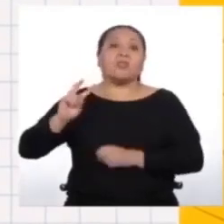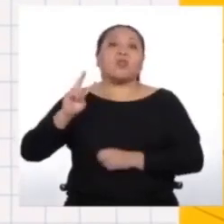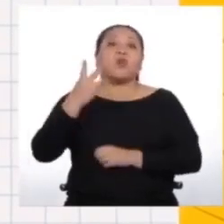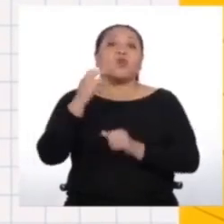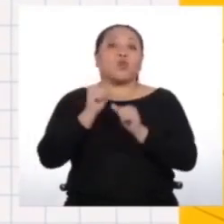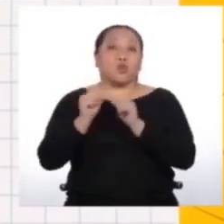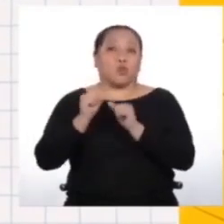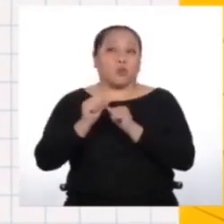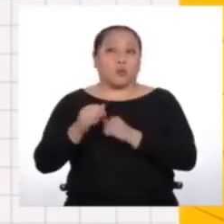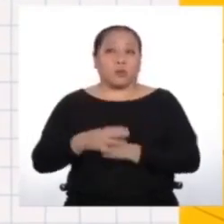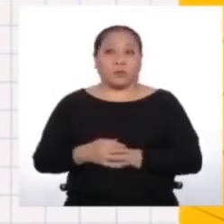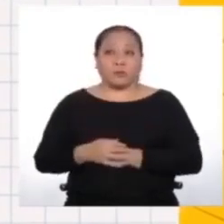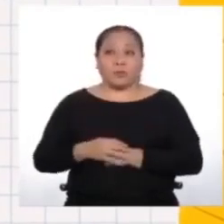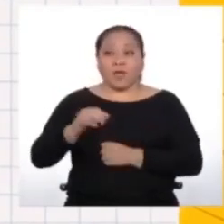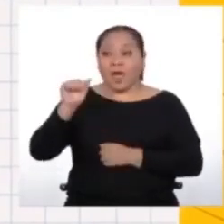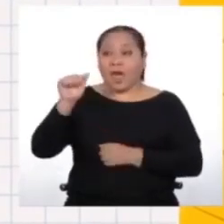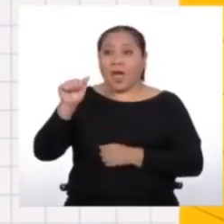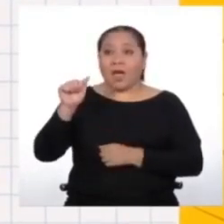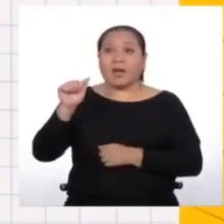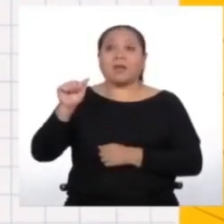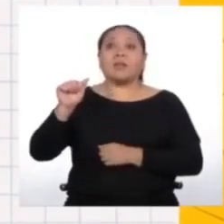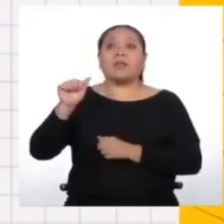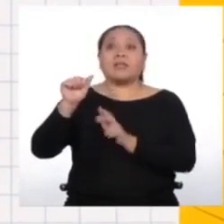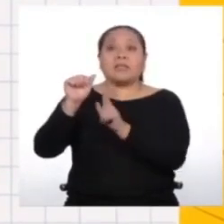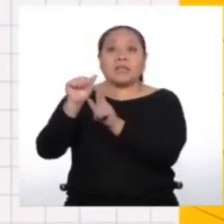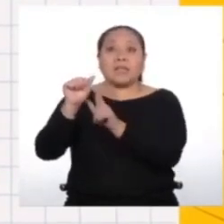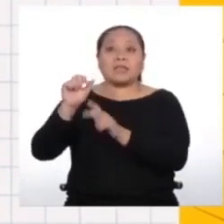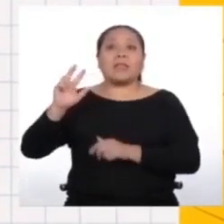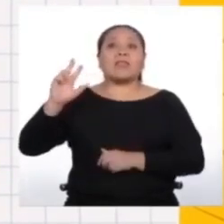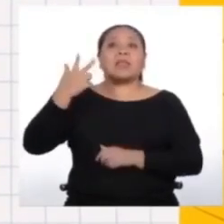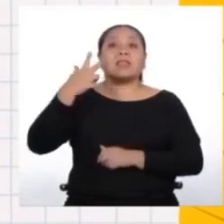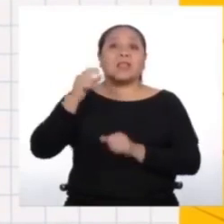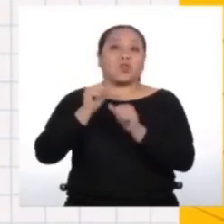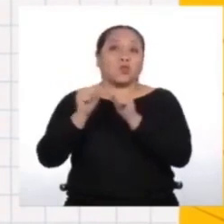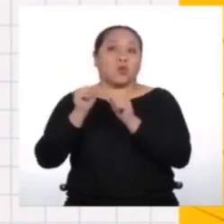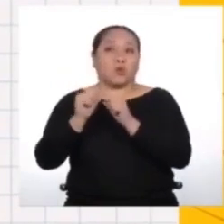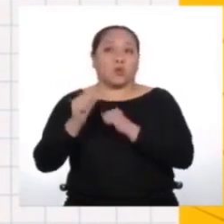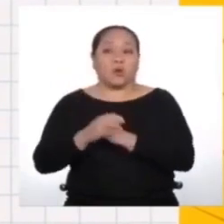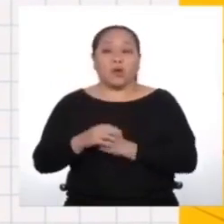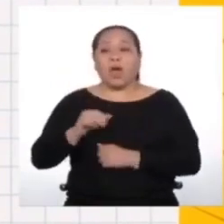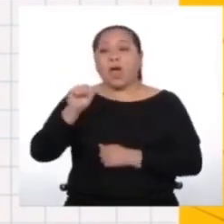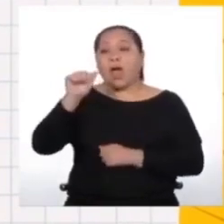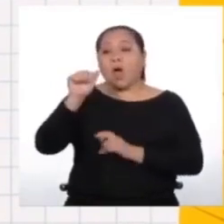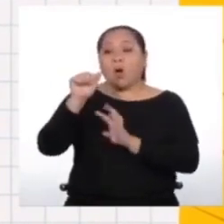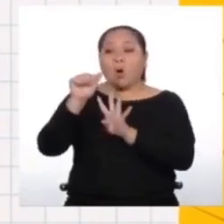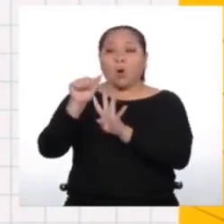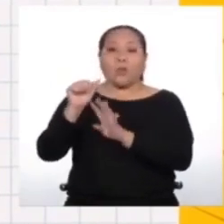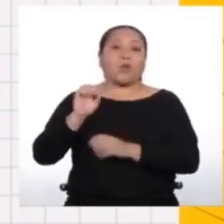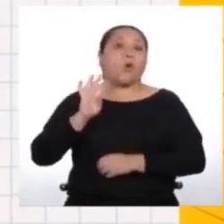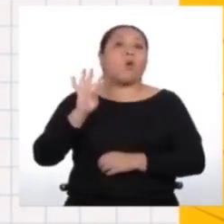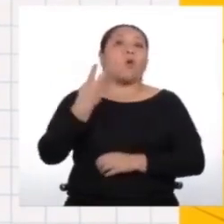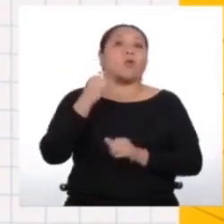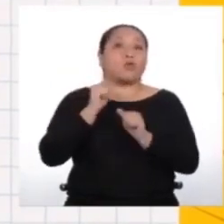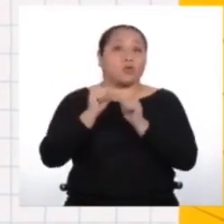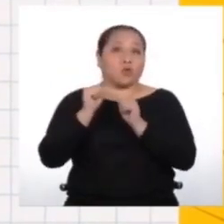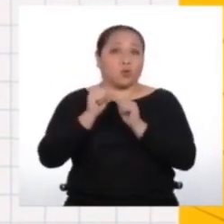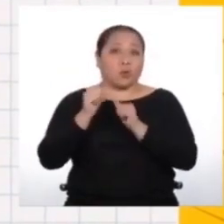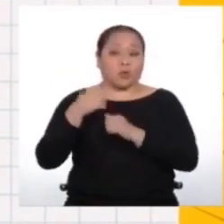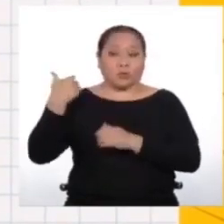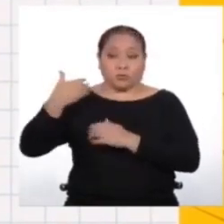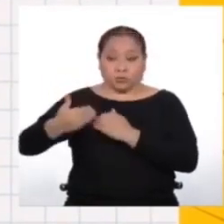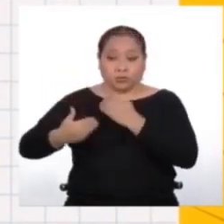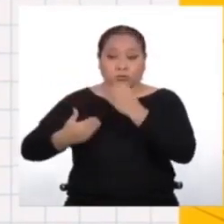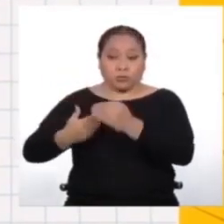término, mientras que A sub 3 es el tercer término de la progresión y A sub 4 será el cuarto término de la